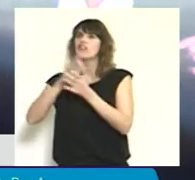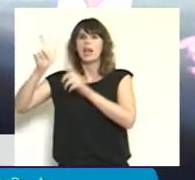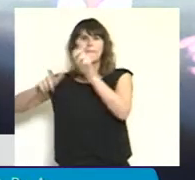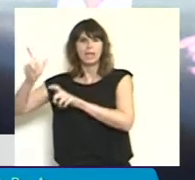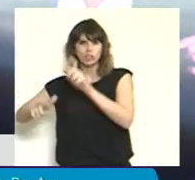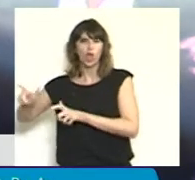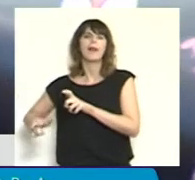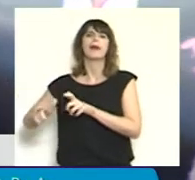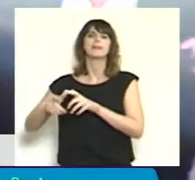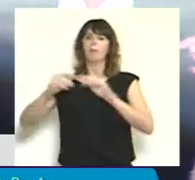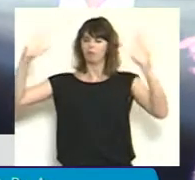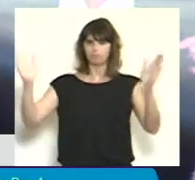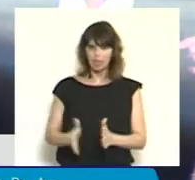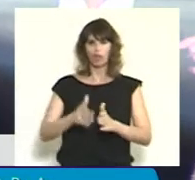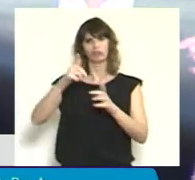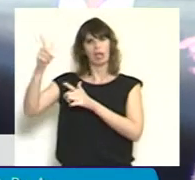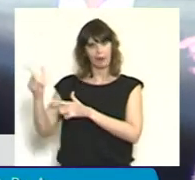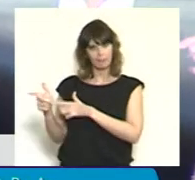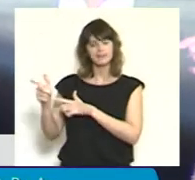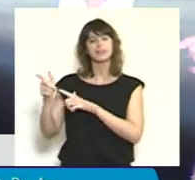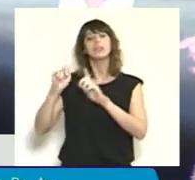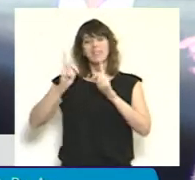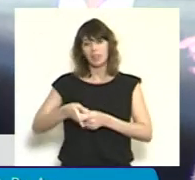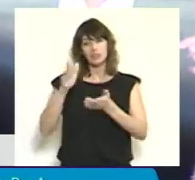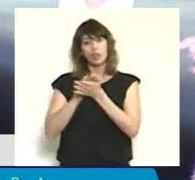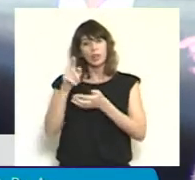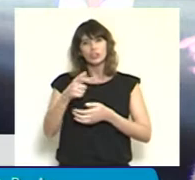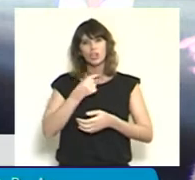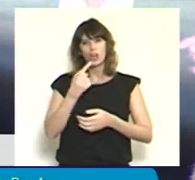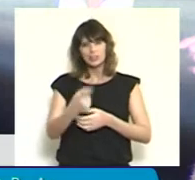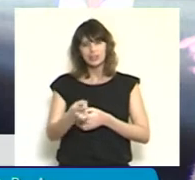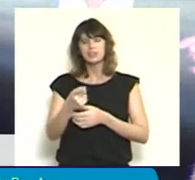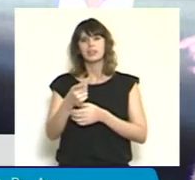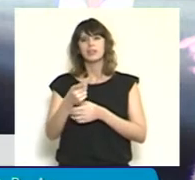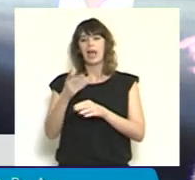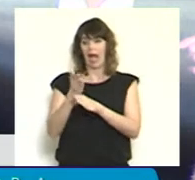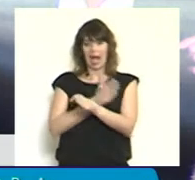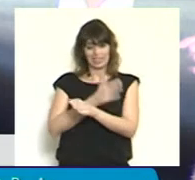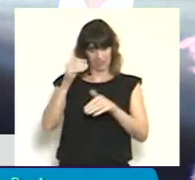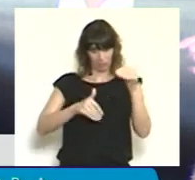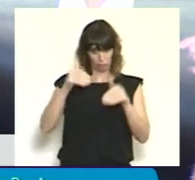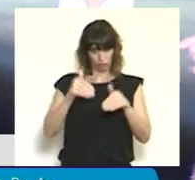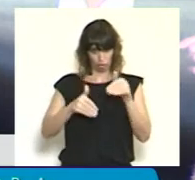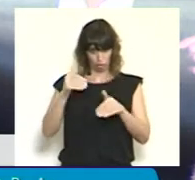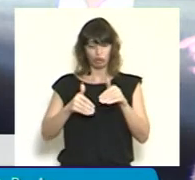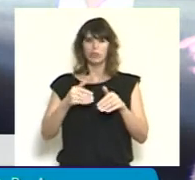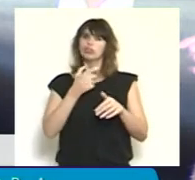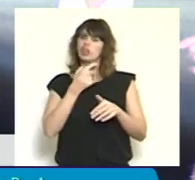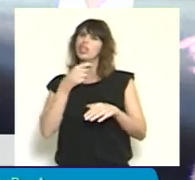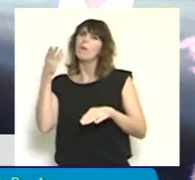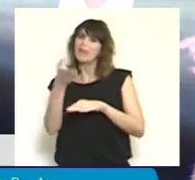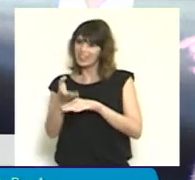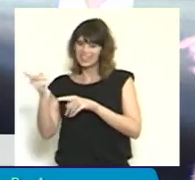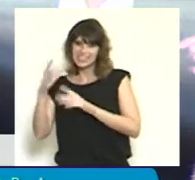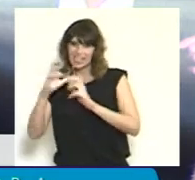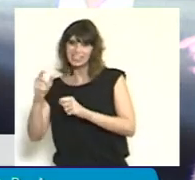la agencia otorgue y en este sentido quiero señalar y luego antes de la votación voy a pedir que se lea por